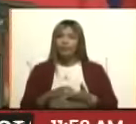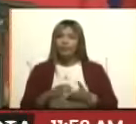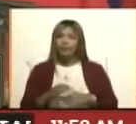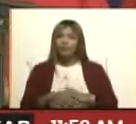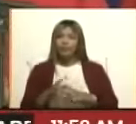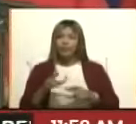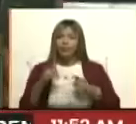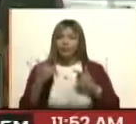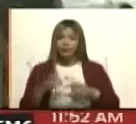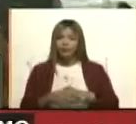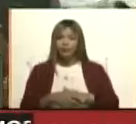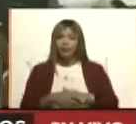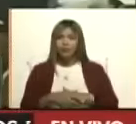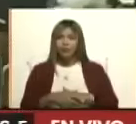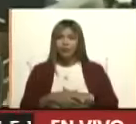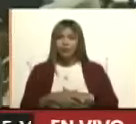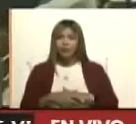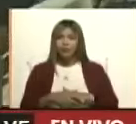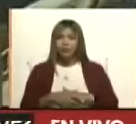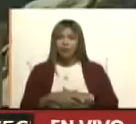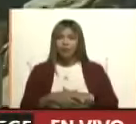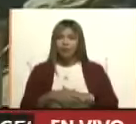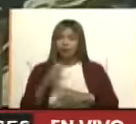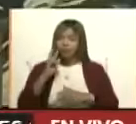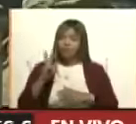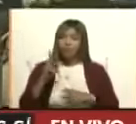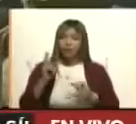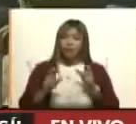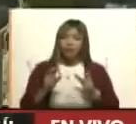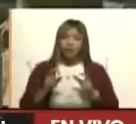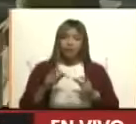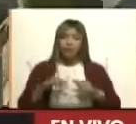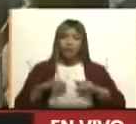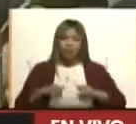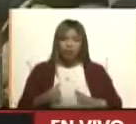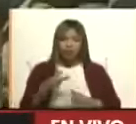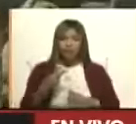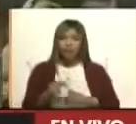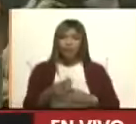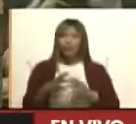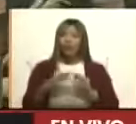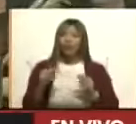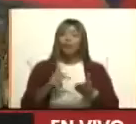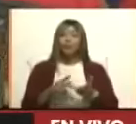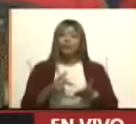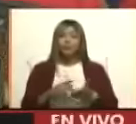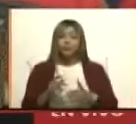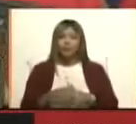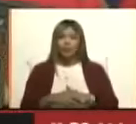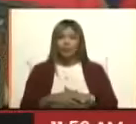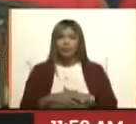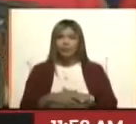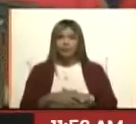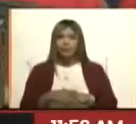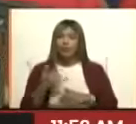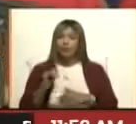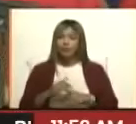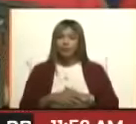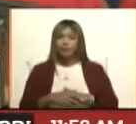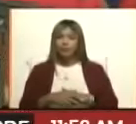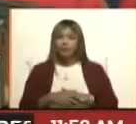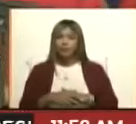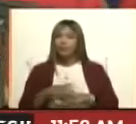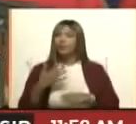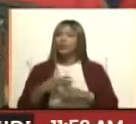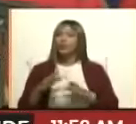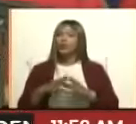La Guaira, antes estado Vargas, mira, la gente no desmayó, fíjense toda la participación que hubo a pesar